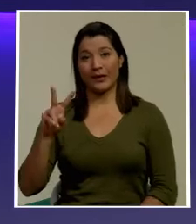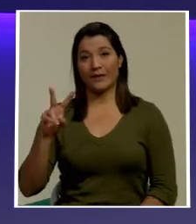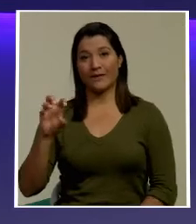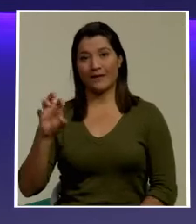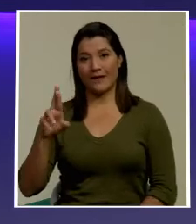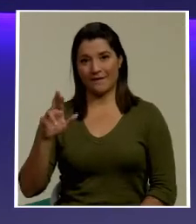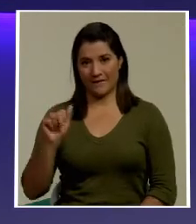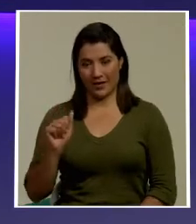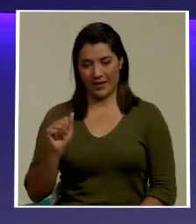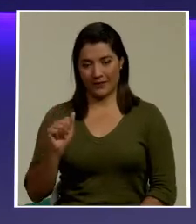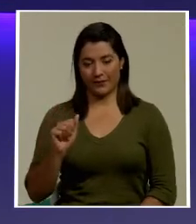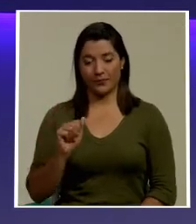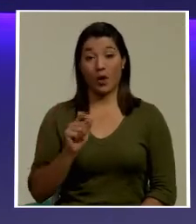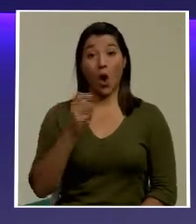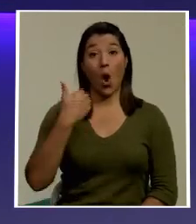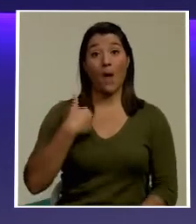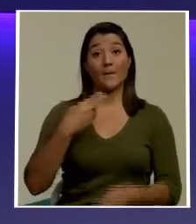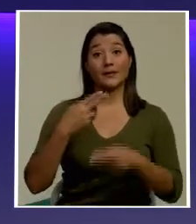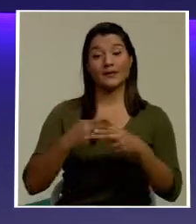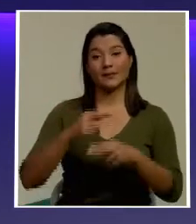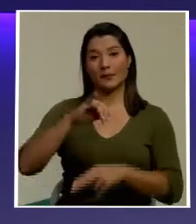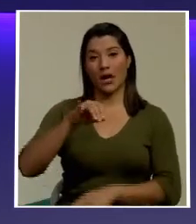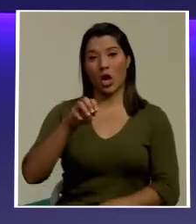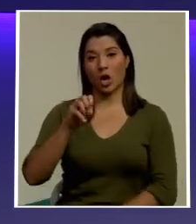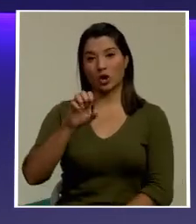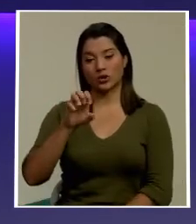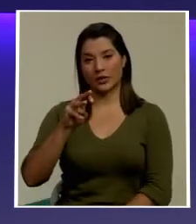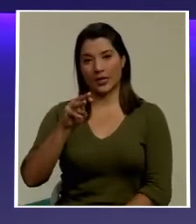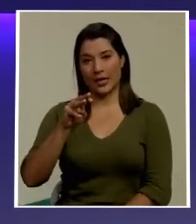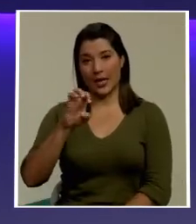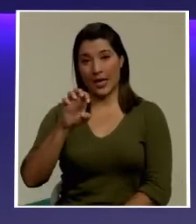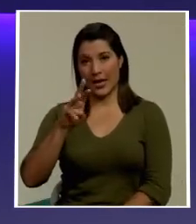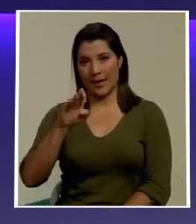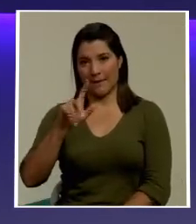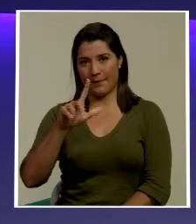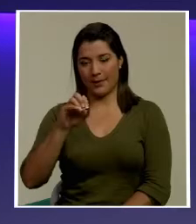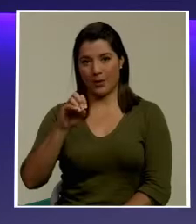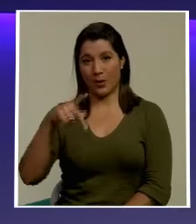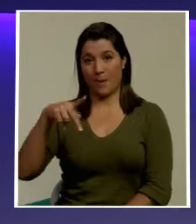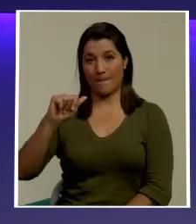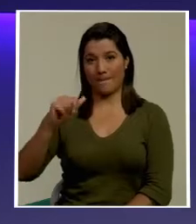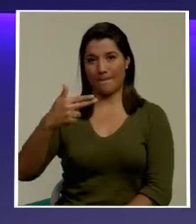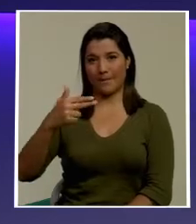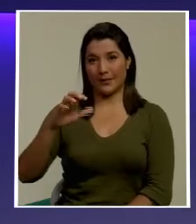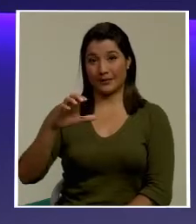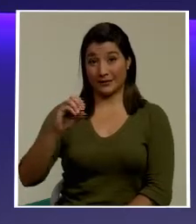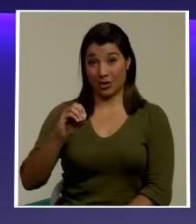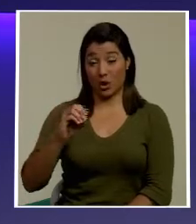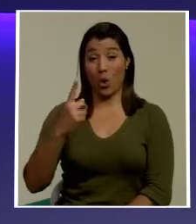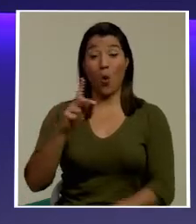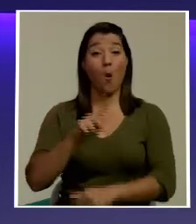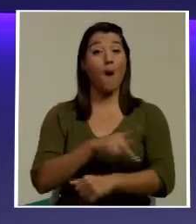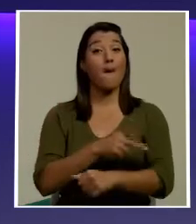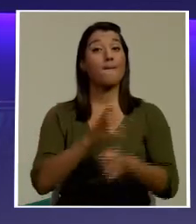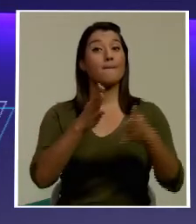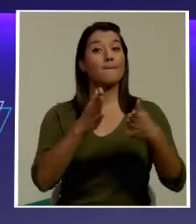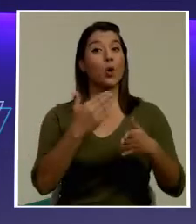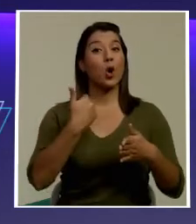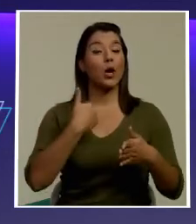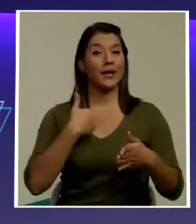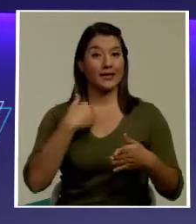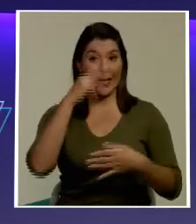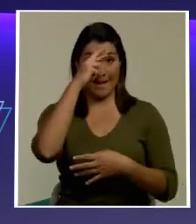José Emilio Pacheco, aquel maravilloso poeta mexicano, tiene una frase que